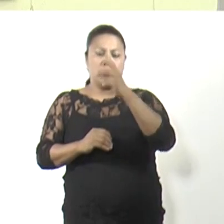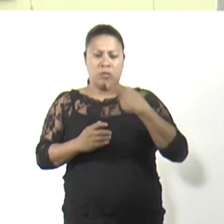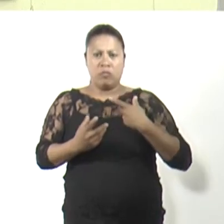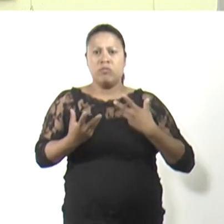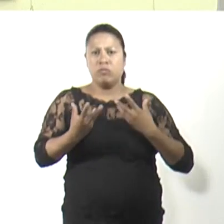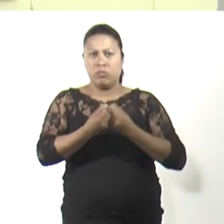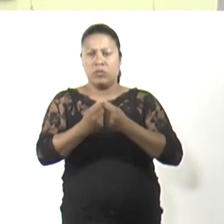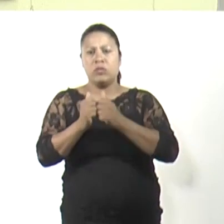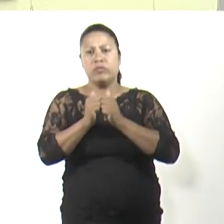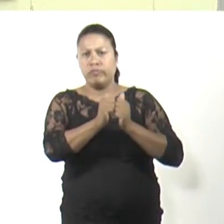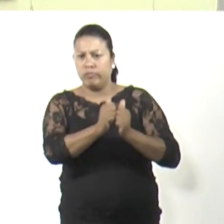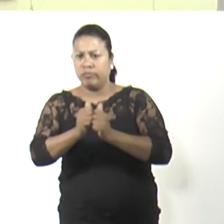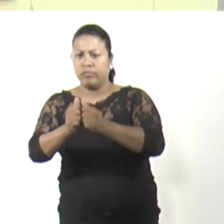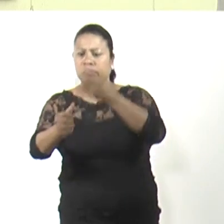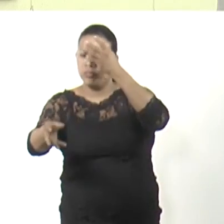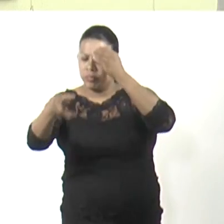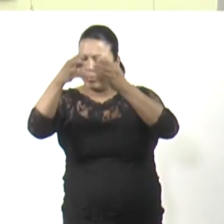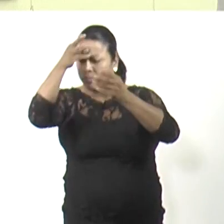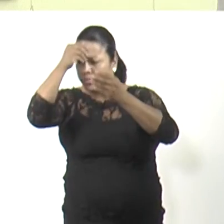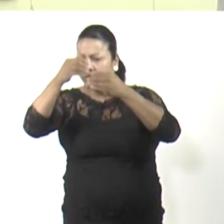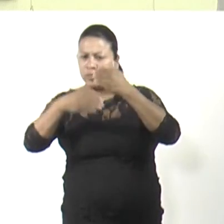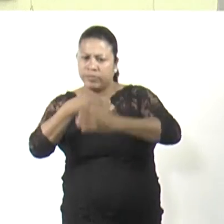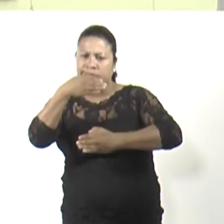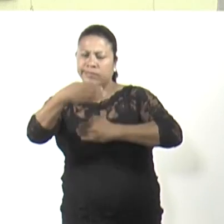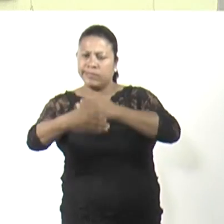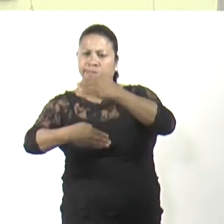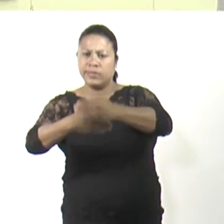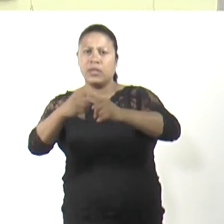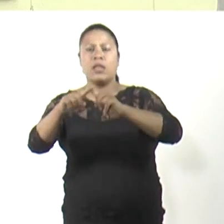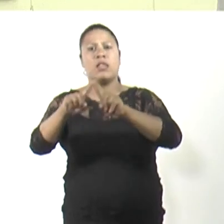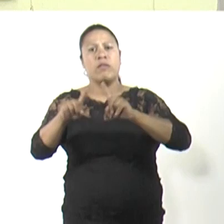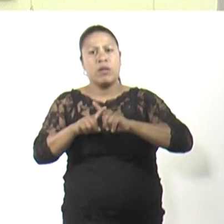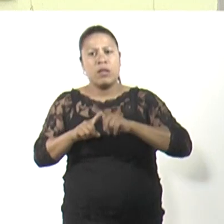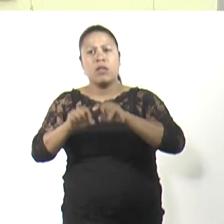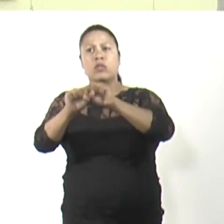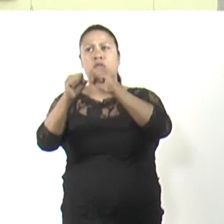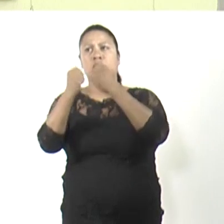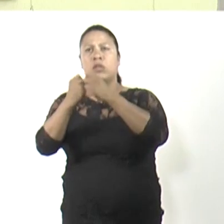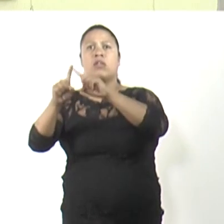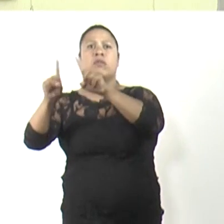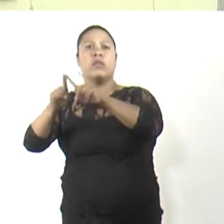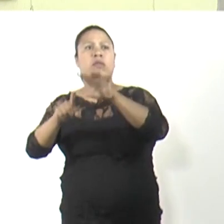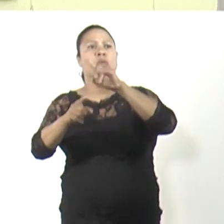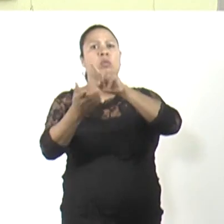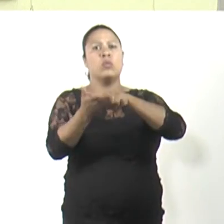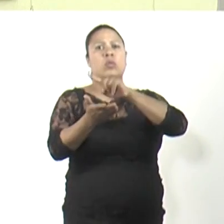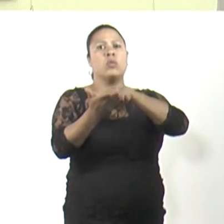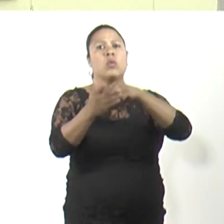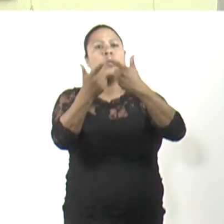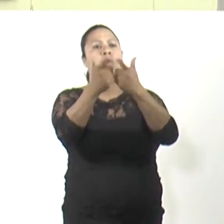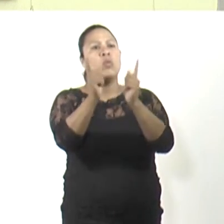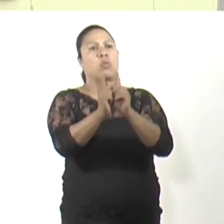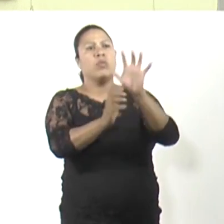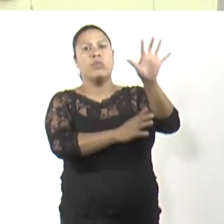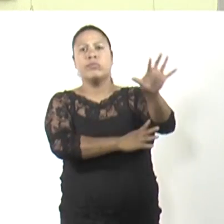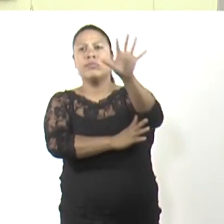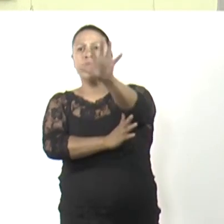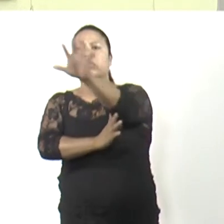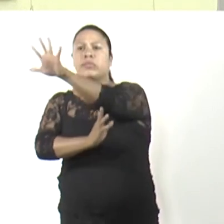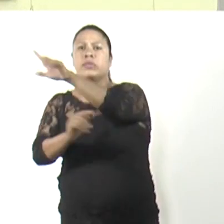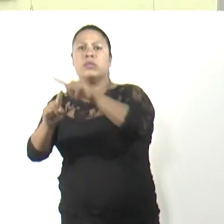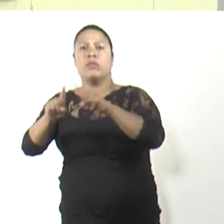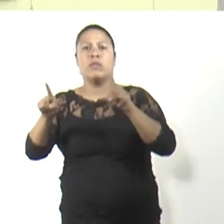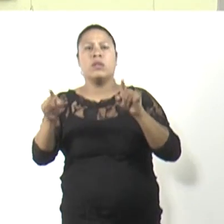como esperaríamos que nos va siguiendo, en diferentes sociedades, en diferentes grupos sociales, en